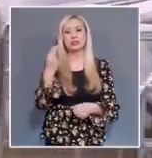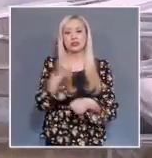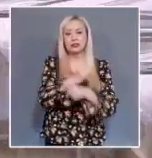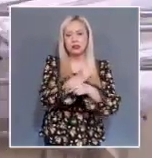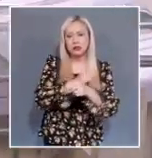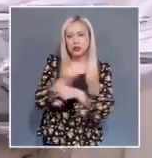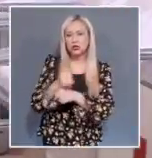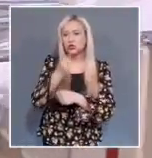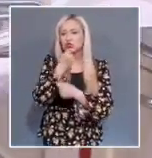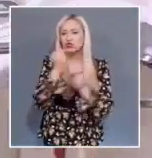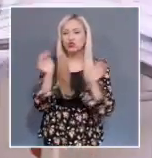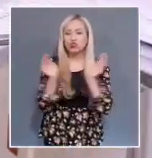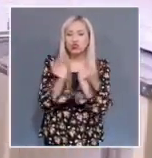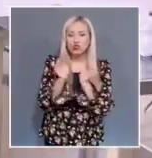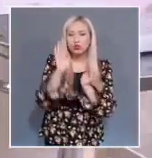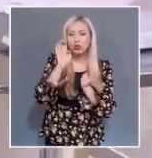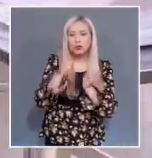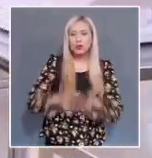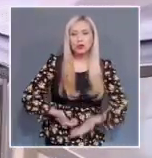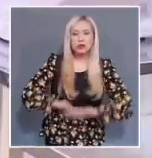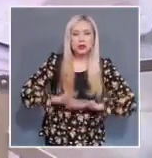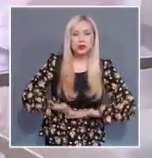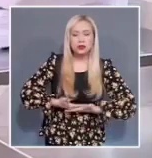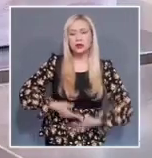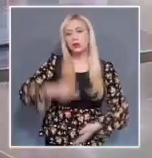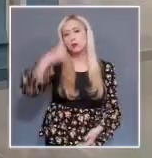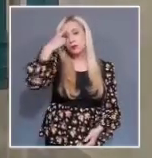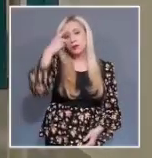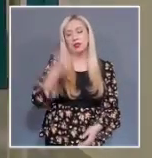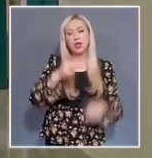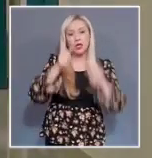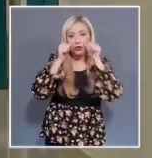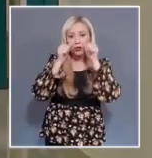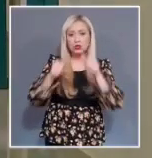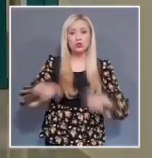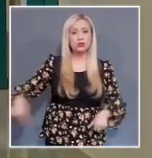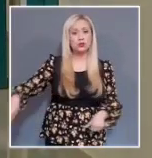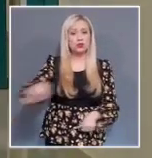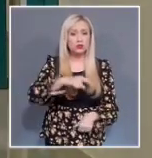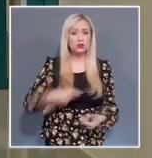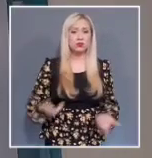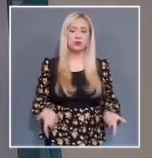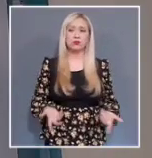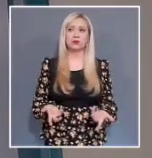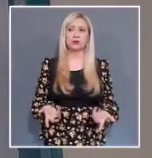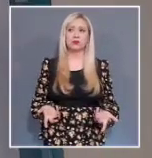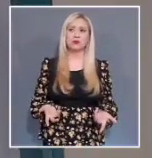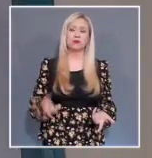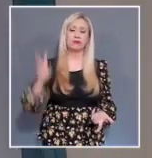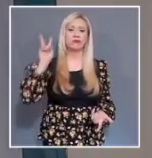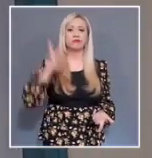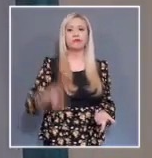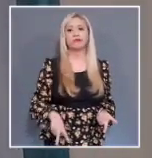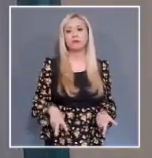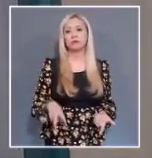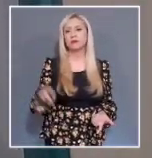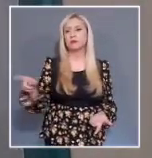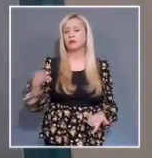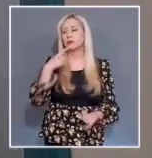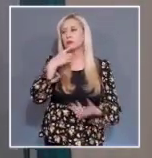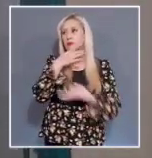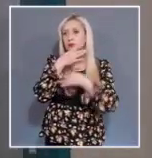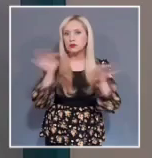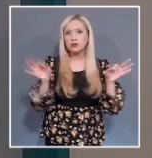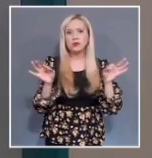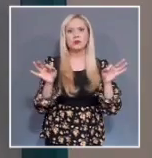las necesidades de este segmento poblacional. Cuestionado sobre el anuncio de la desaparición del